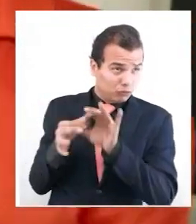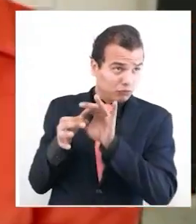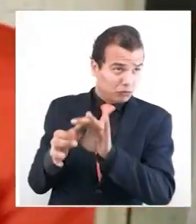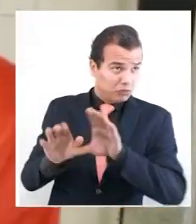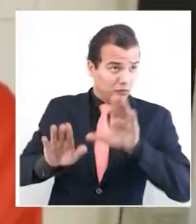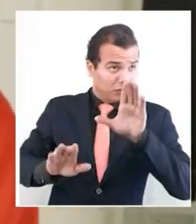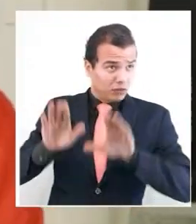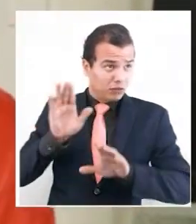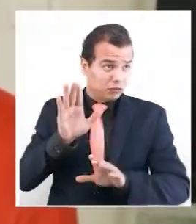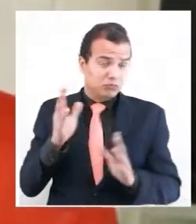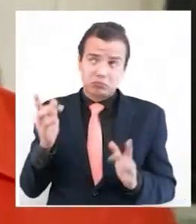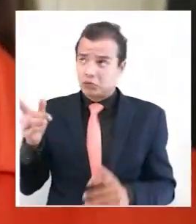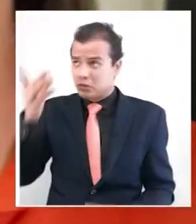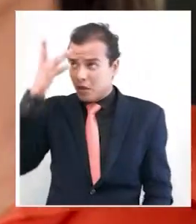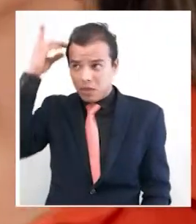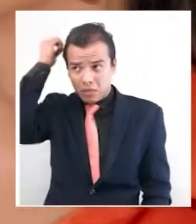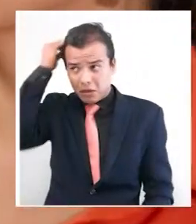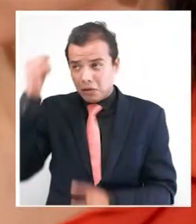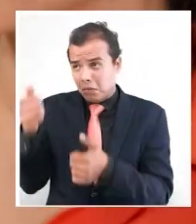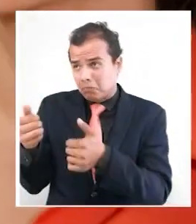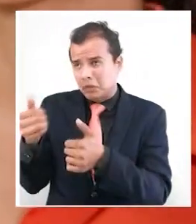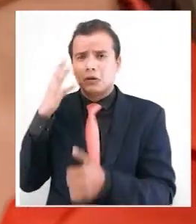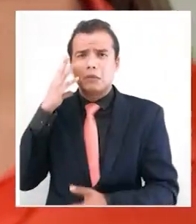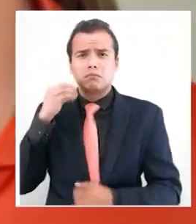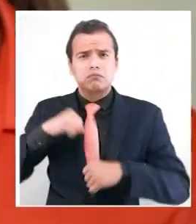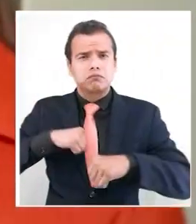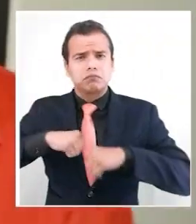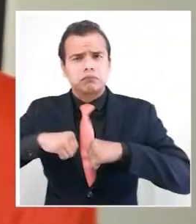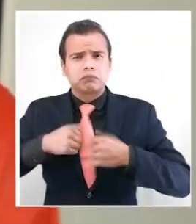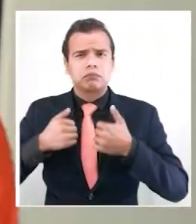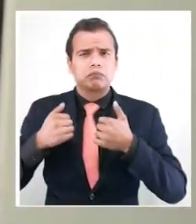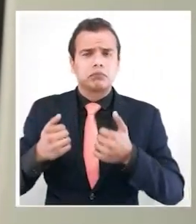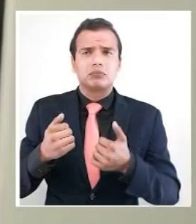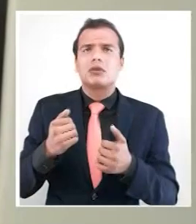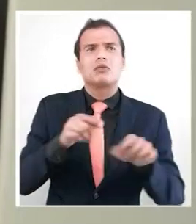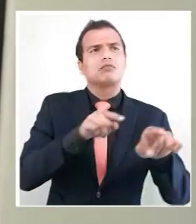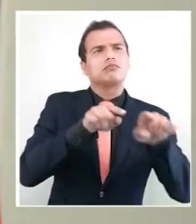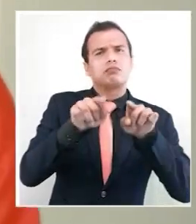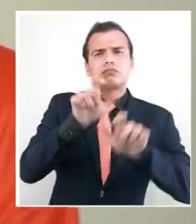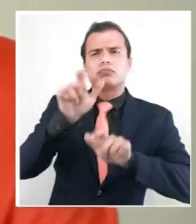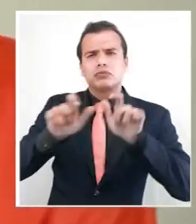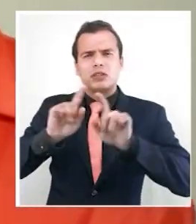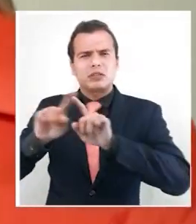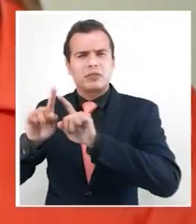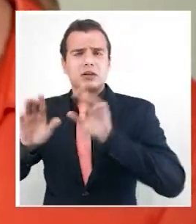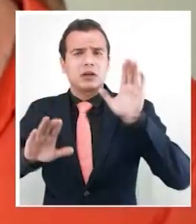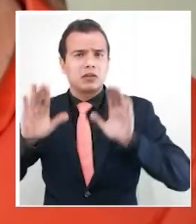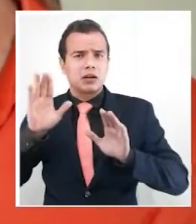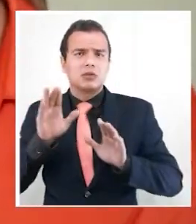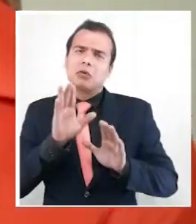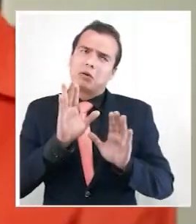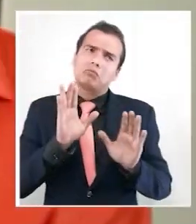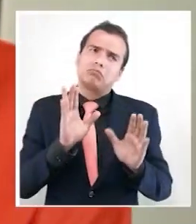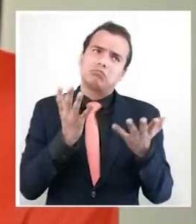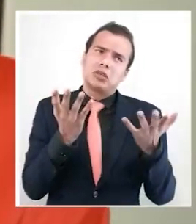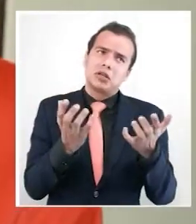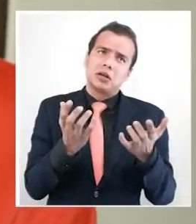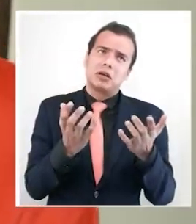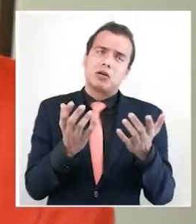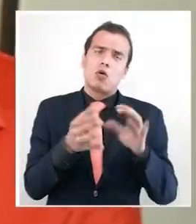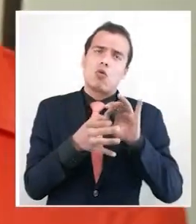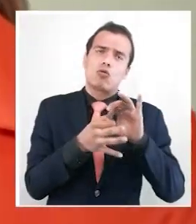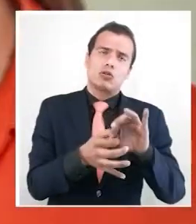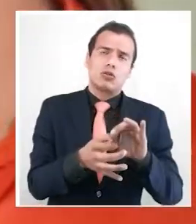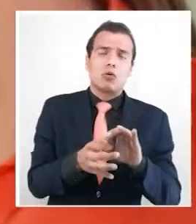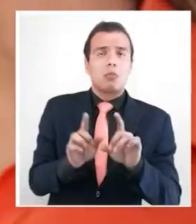no me disgusta porque es una mujer que tiene autoridad y tiene experiencia, y igualmente hay otros candidatos que también lo tienen, pero hemos conseguido muchos eventos porque la